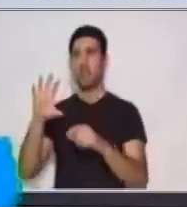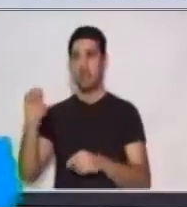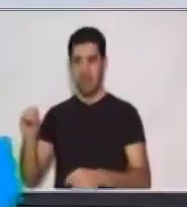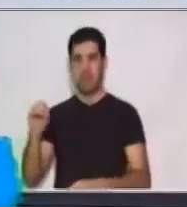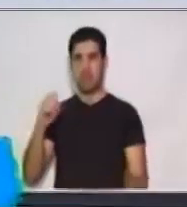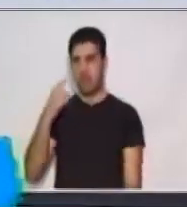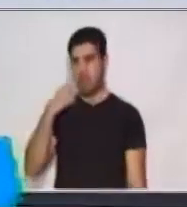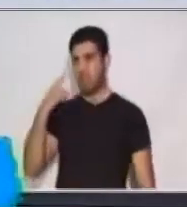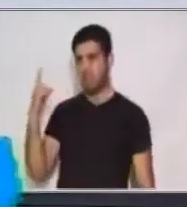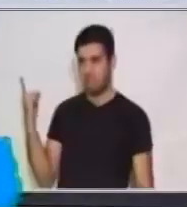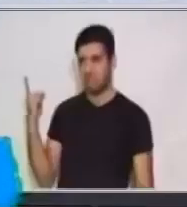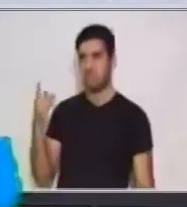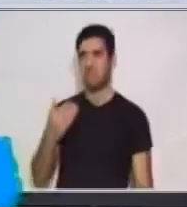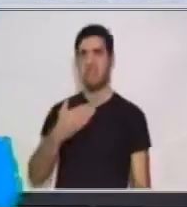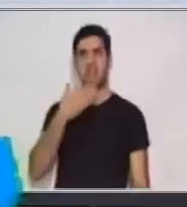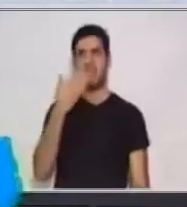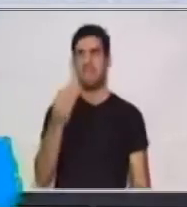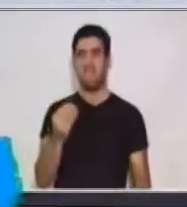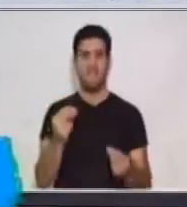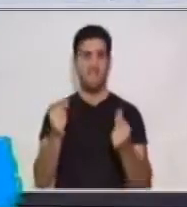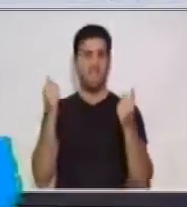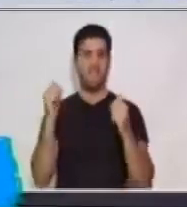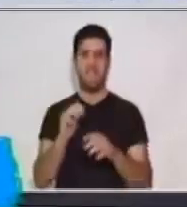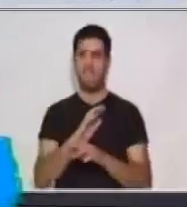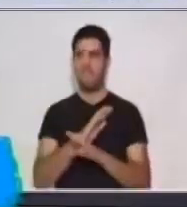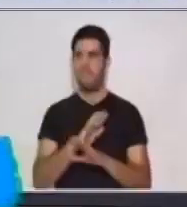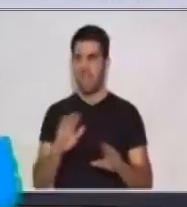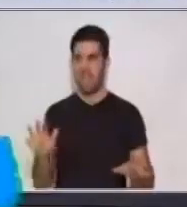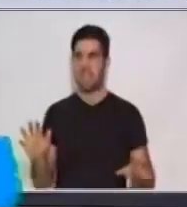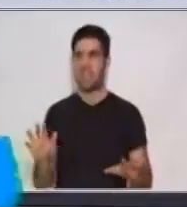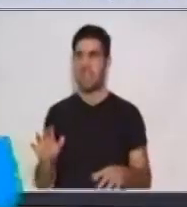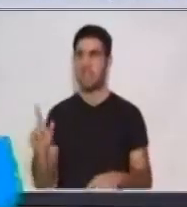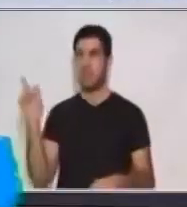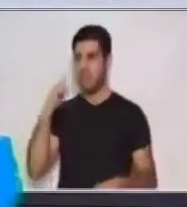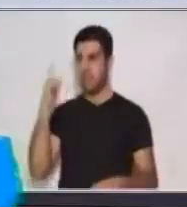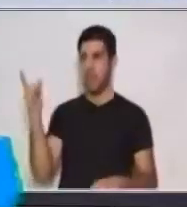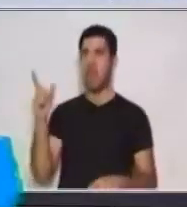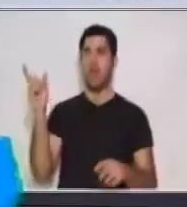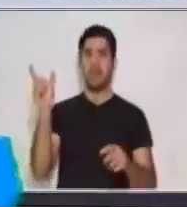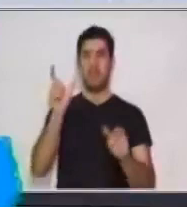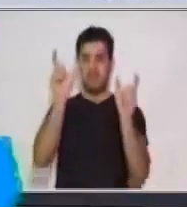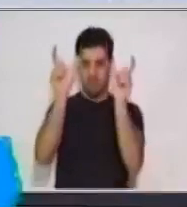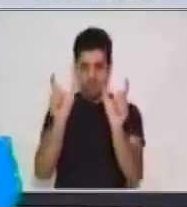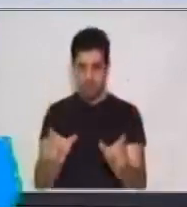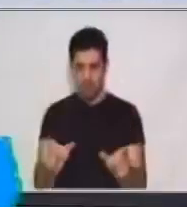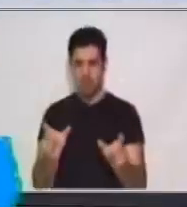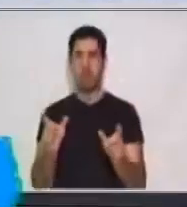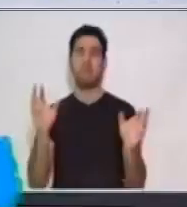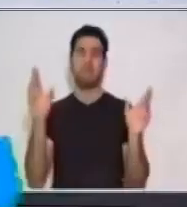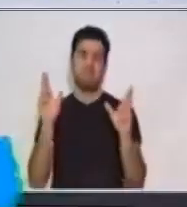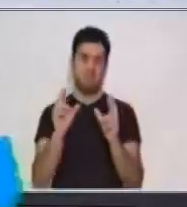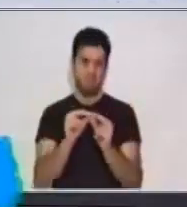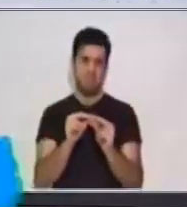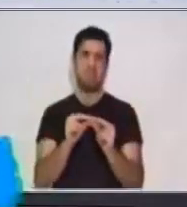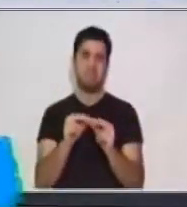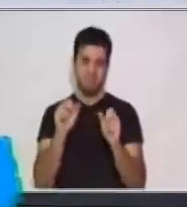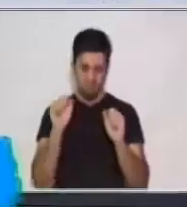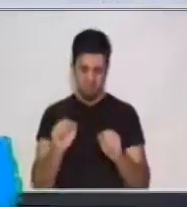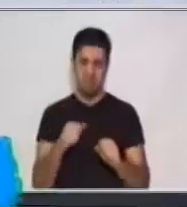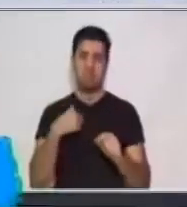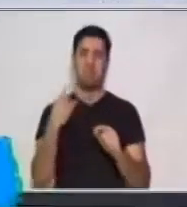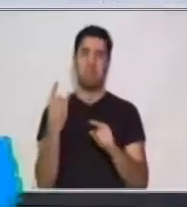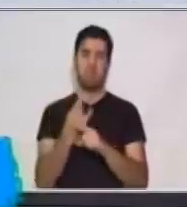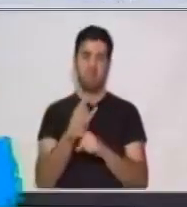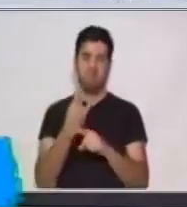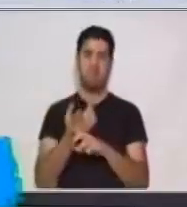160. Bien, entonces esta es una forma corta, lo puedo hacer utilizando la fracción que representa